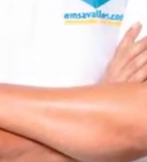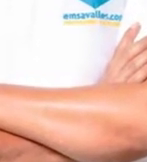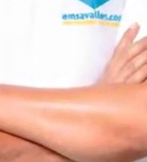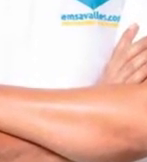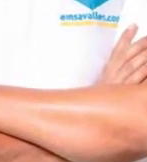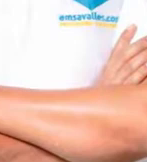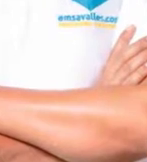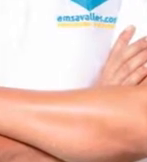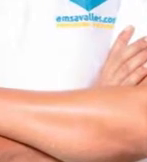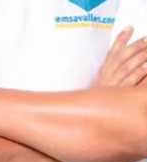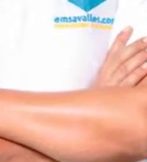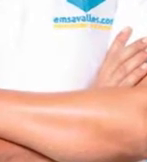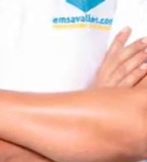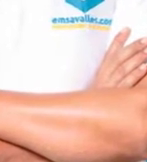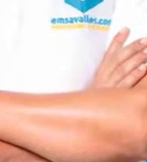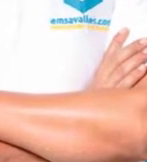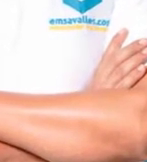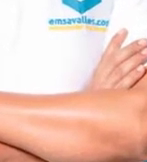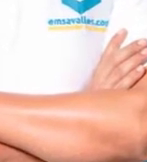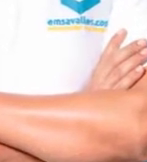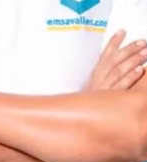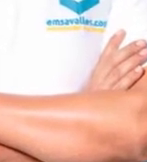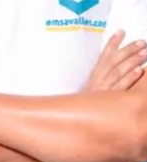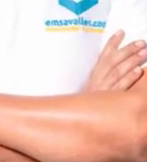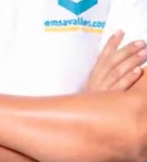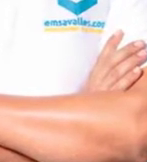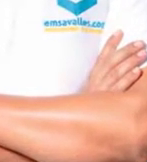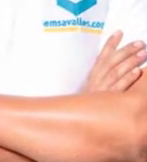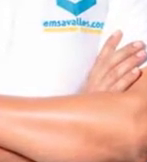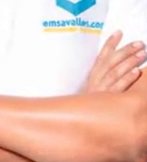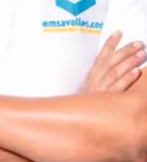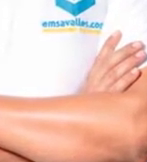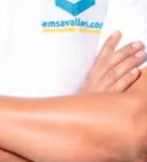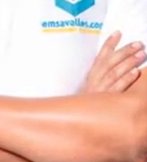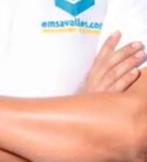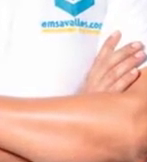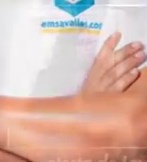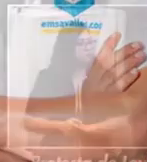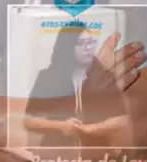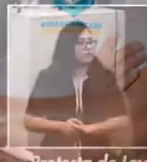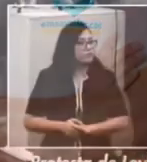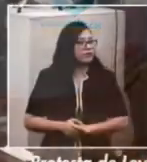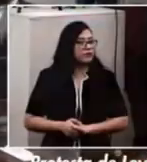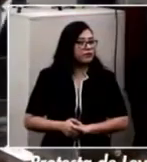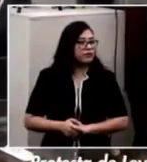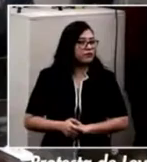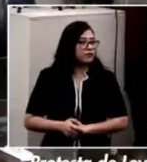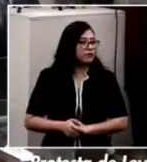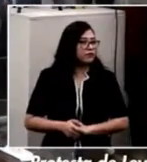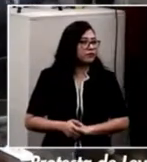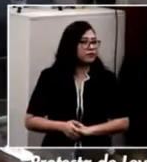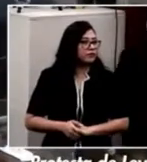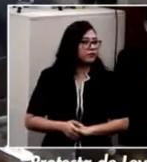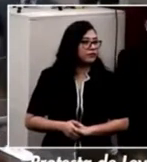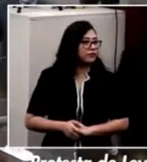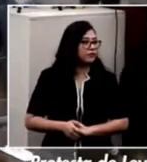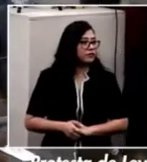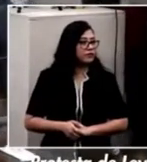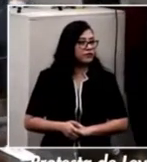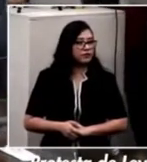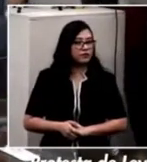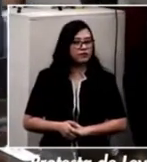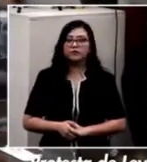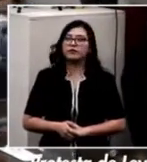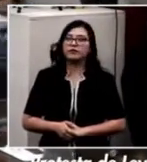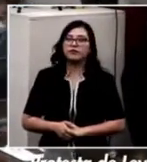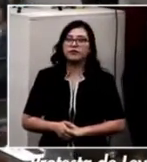fiscal general del Estado, al abogado José Luis Ruiz Contreras, que nos haya tomado la llamada. Mi querido fiscal, ¿cómo está usted? ¿Qué tal, Samuel?